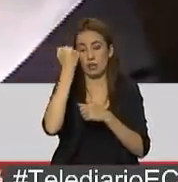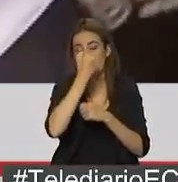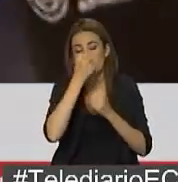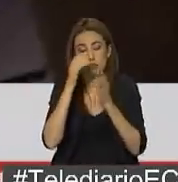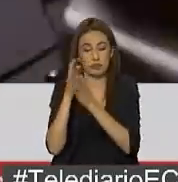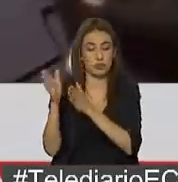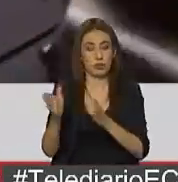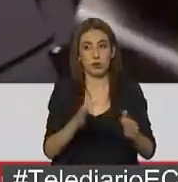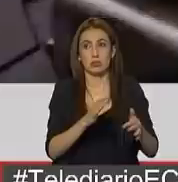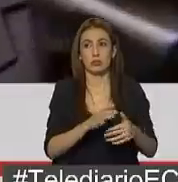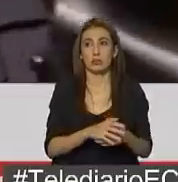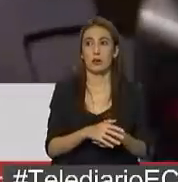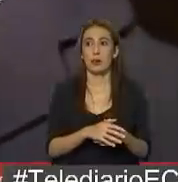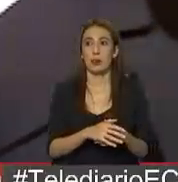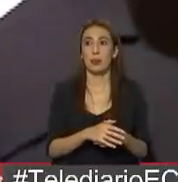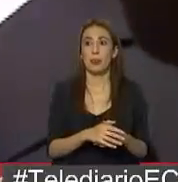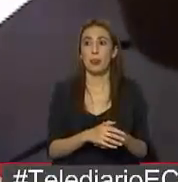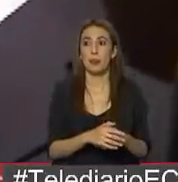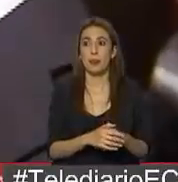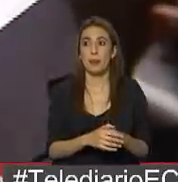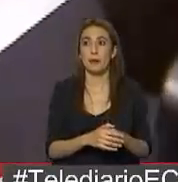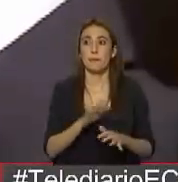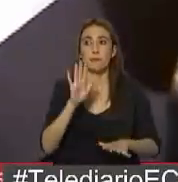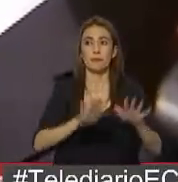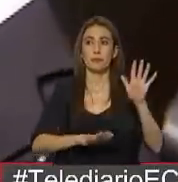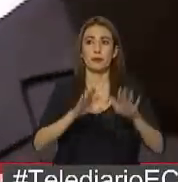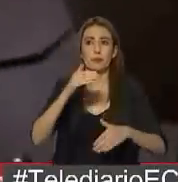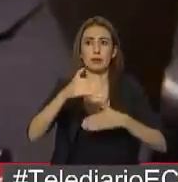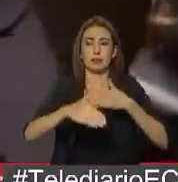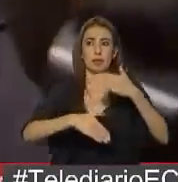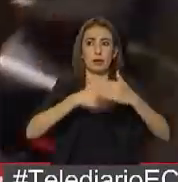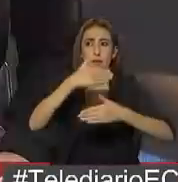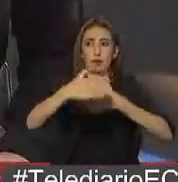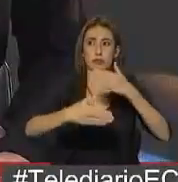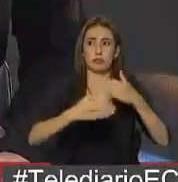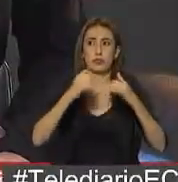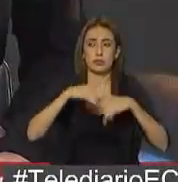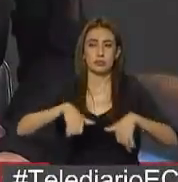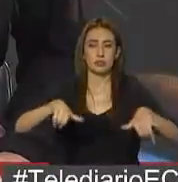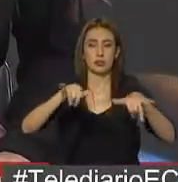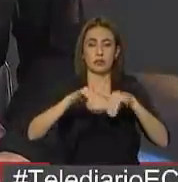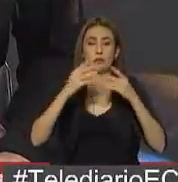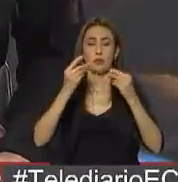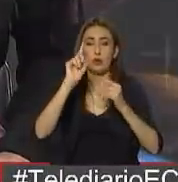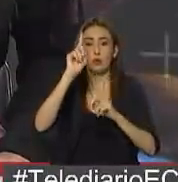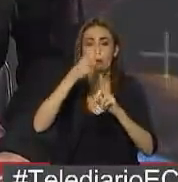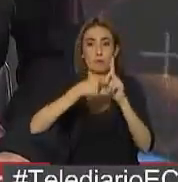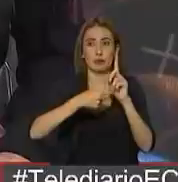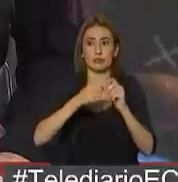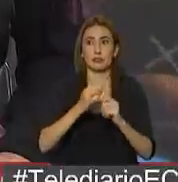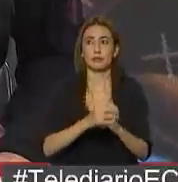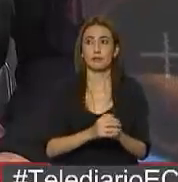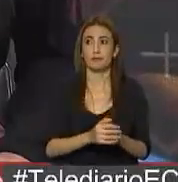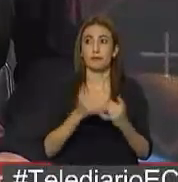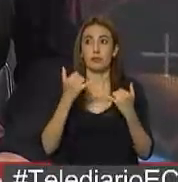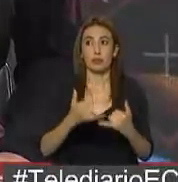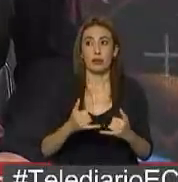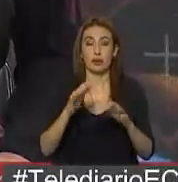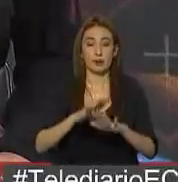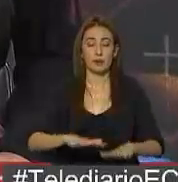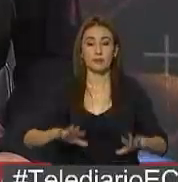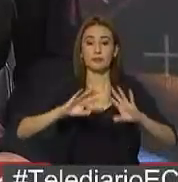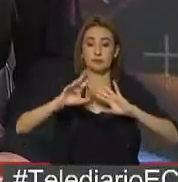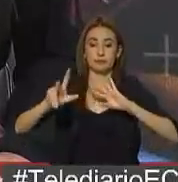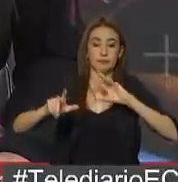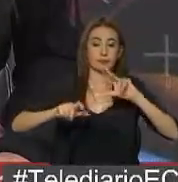prefecto Morales. El proceso debe durar un mes. En medio de los casos de corrupción que se registran en el